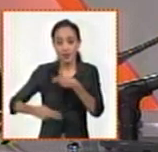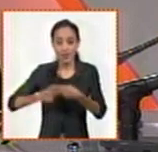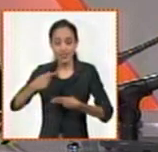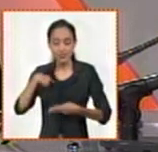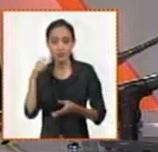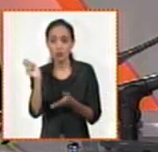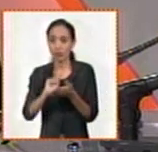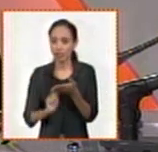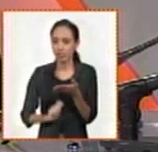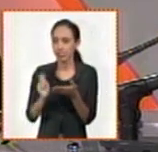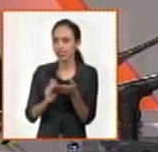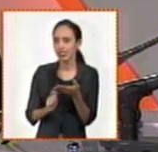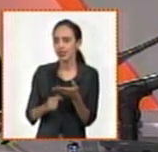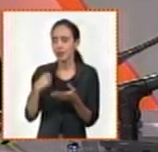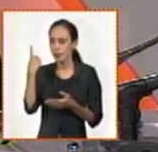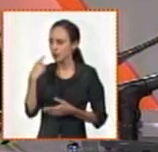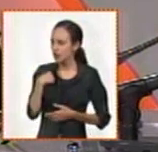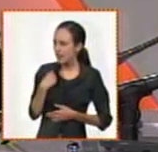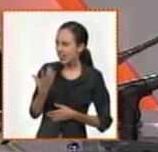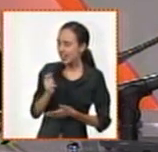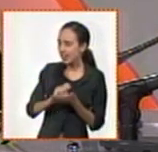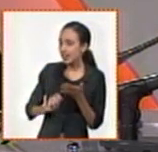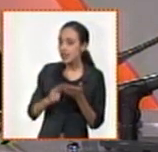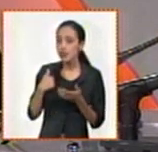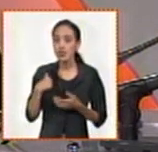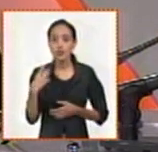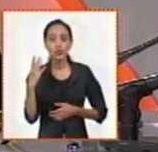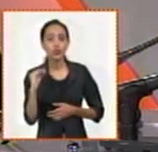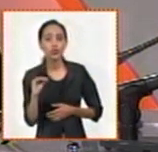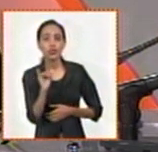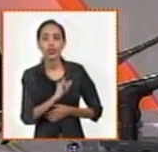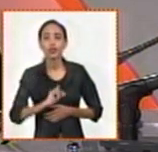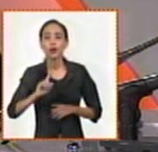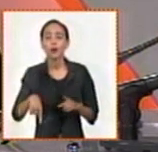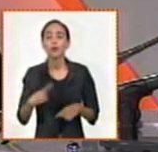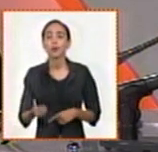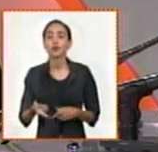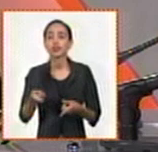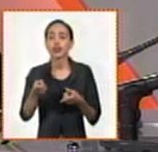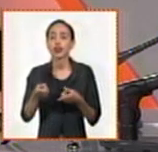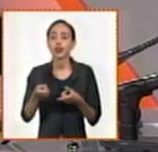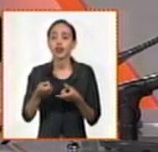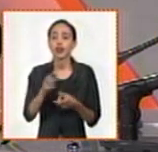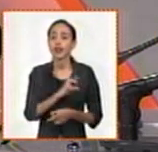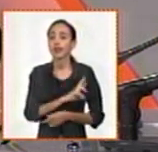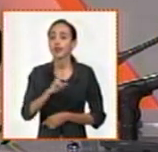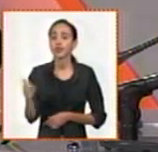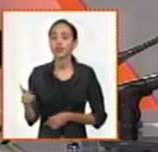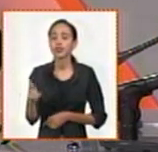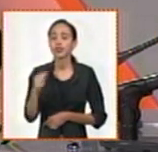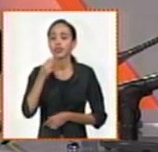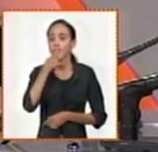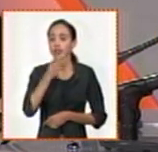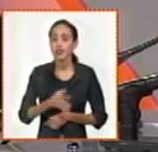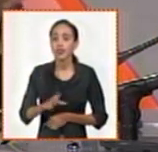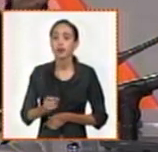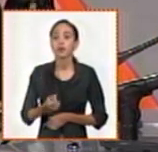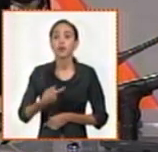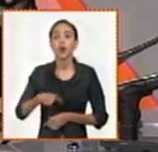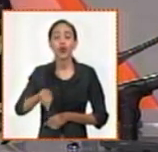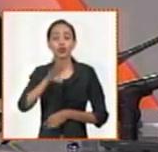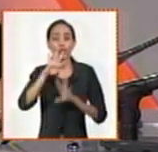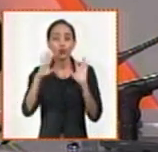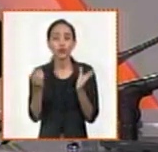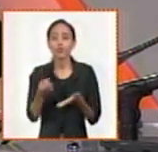yo escribiendo, ¿de qué escribes? Digo, de la próxima revolución de Fidel Castro. Me dijo, en silencio ha tenido que